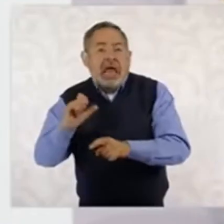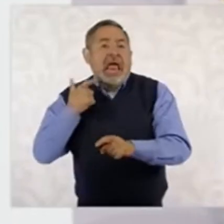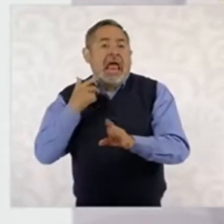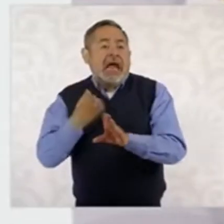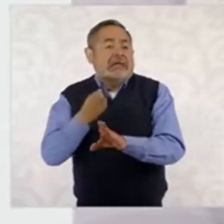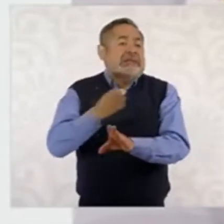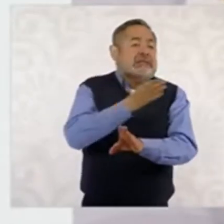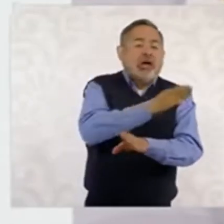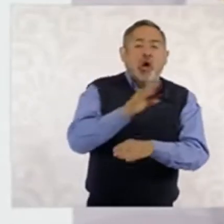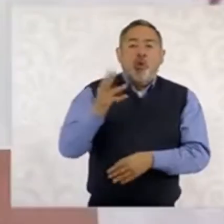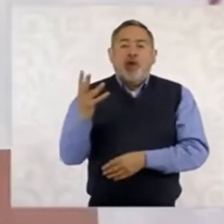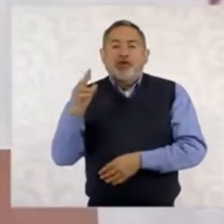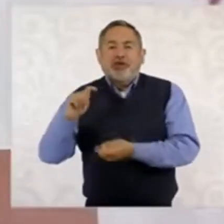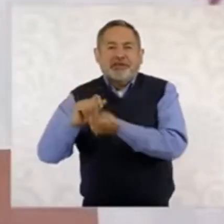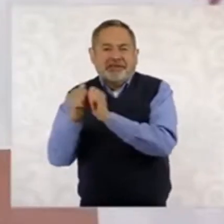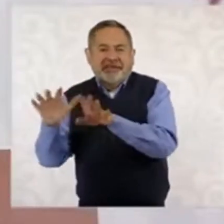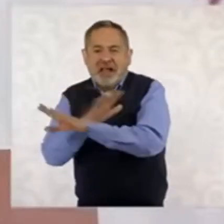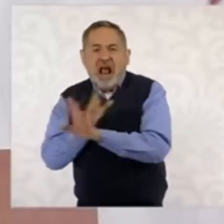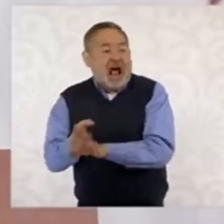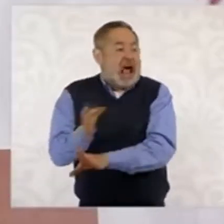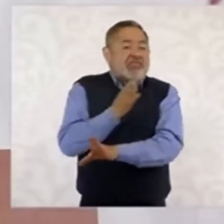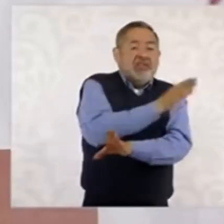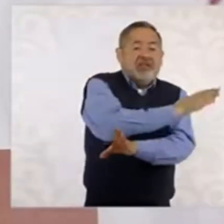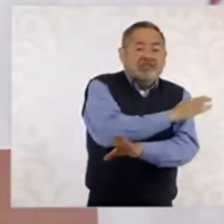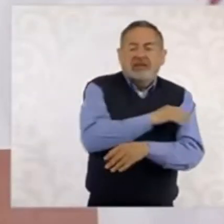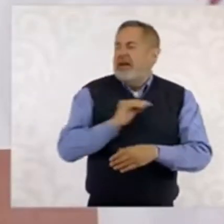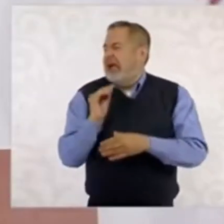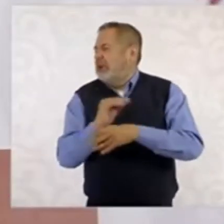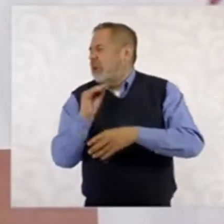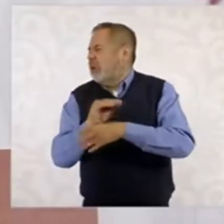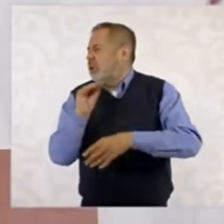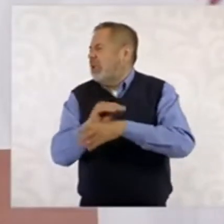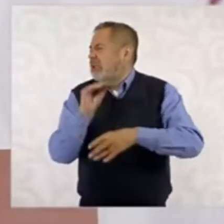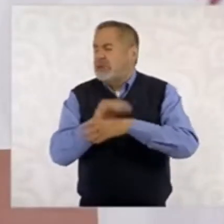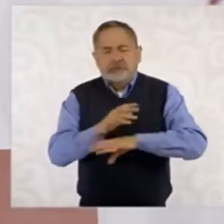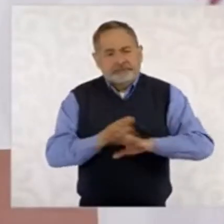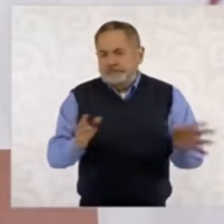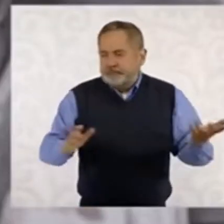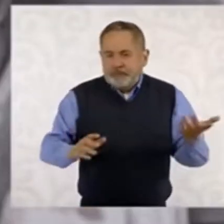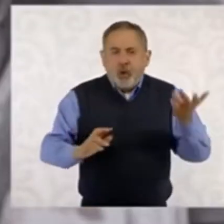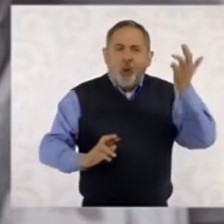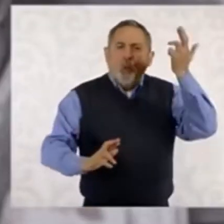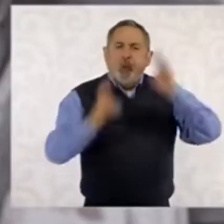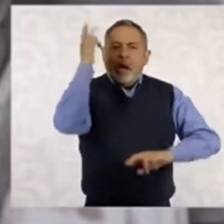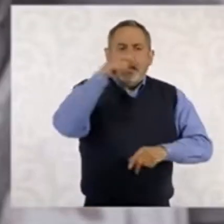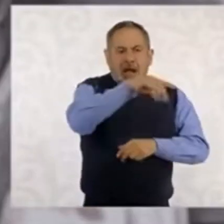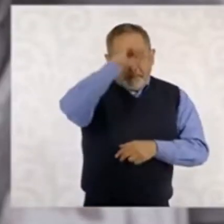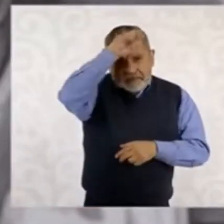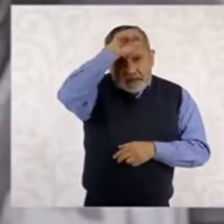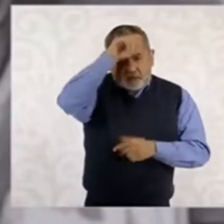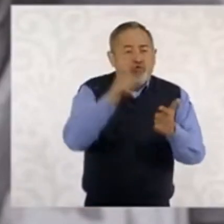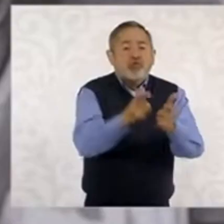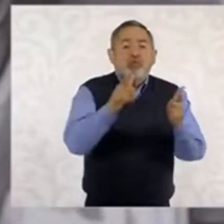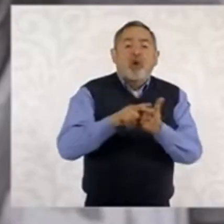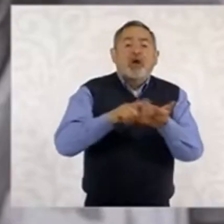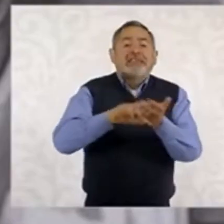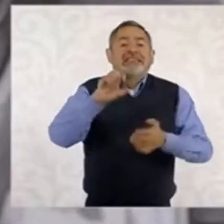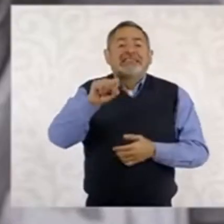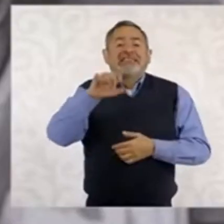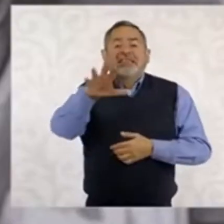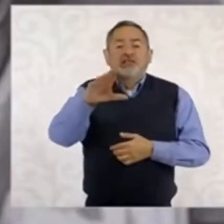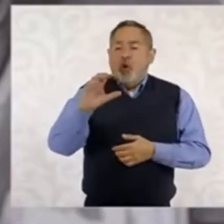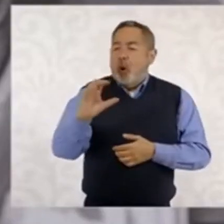Cuarta Transformación dejaron en el olvido: la huelga de los mineros de la sección 65 de